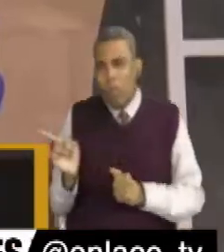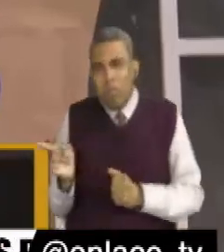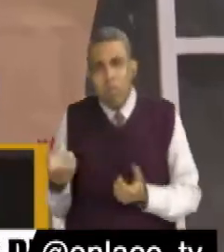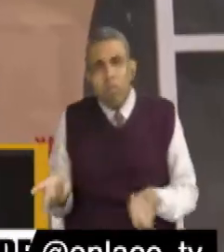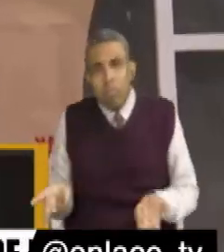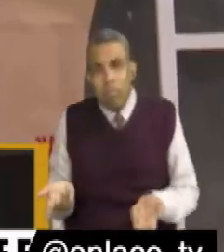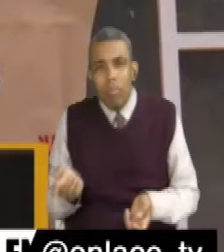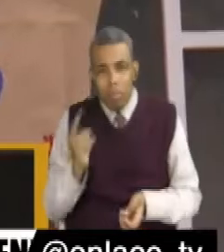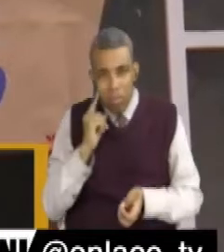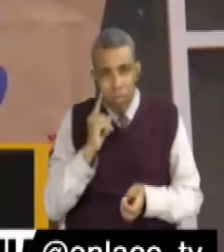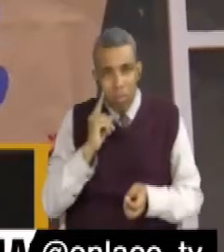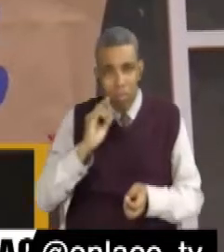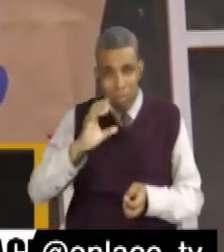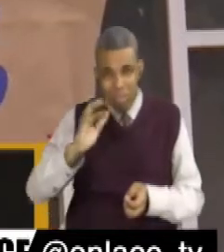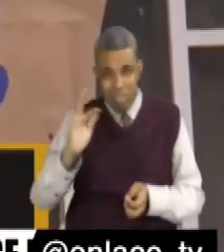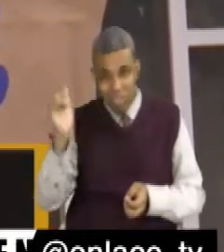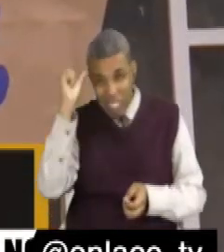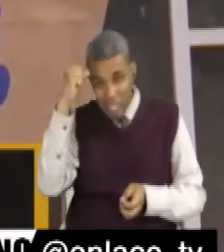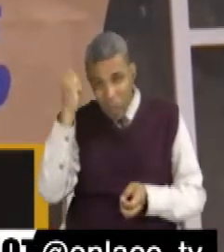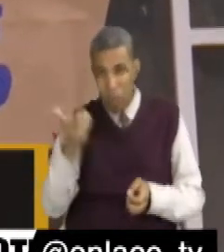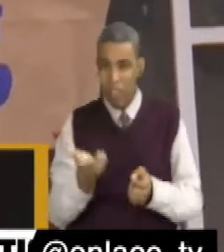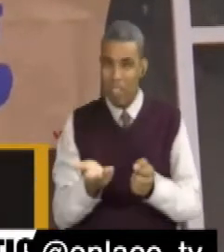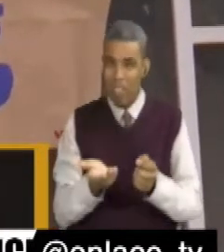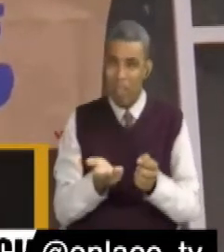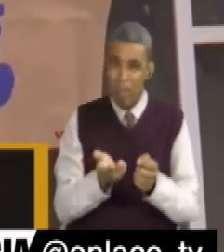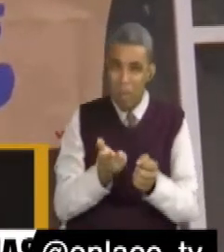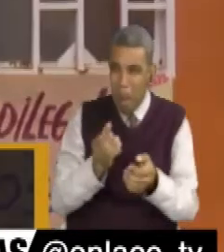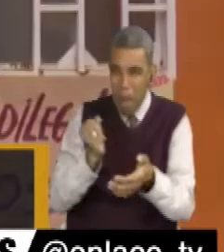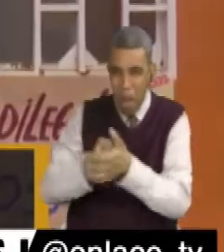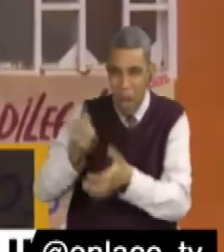atendiendo algunos actos urgentes.